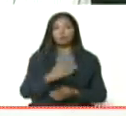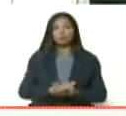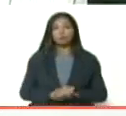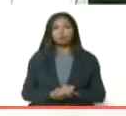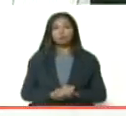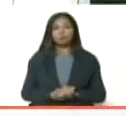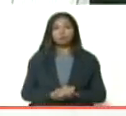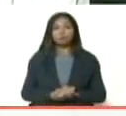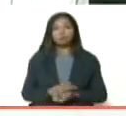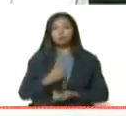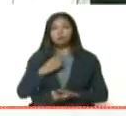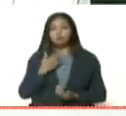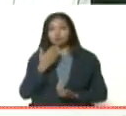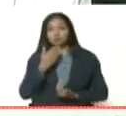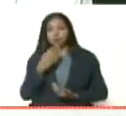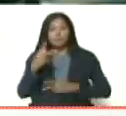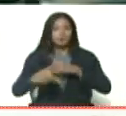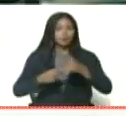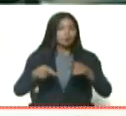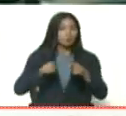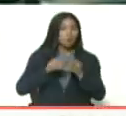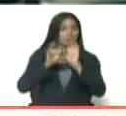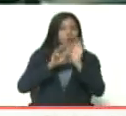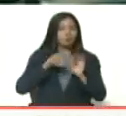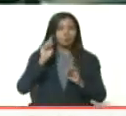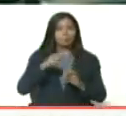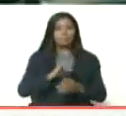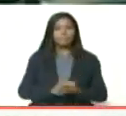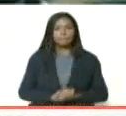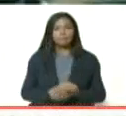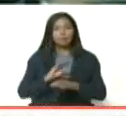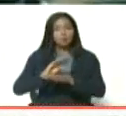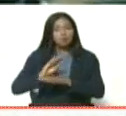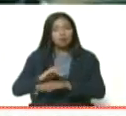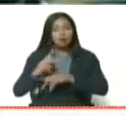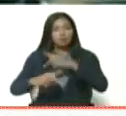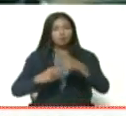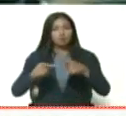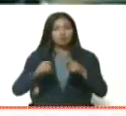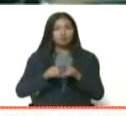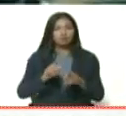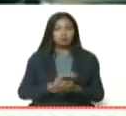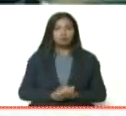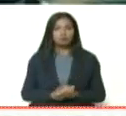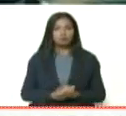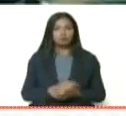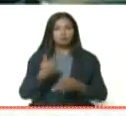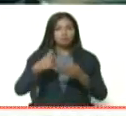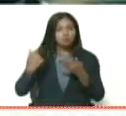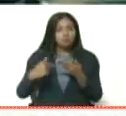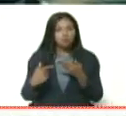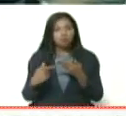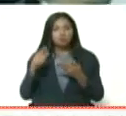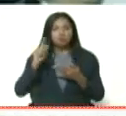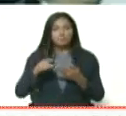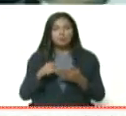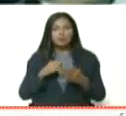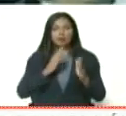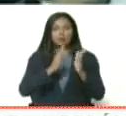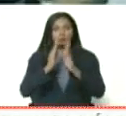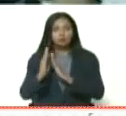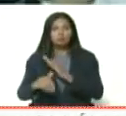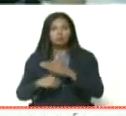vamos a contagiarnos de esta producción, cuidar la producción, los insumos, la